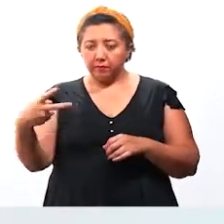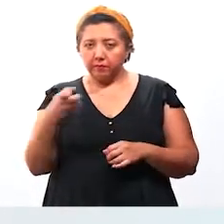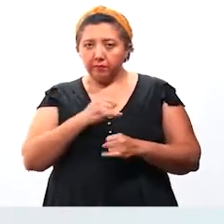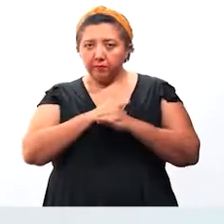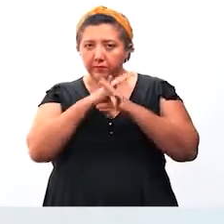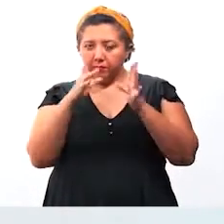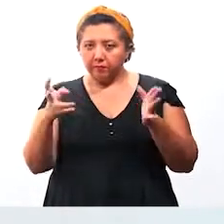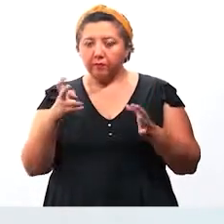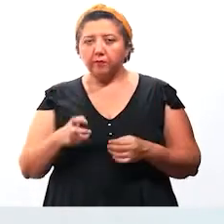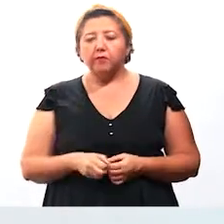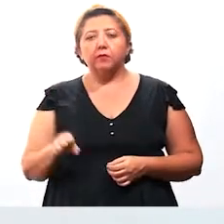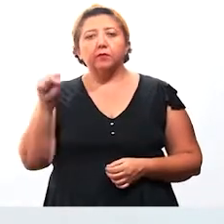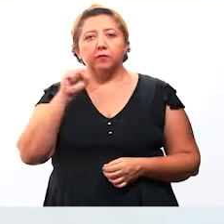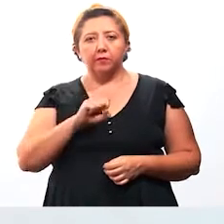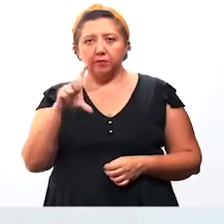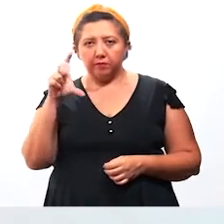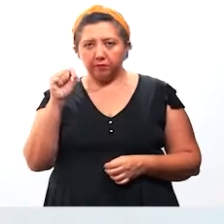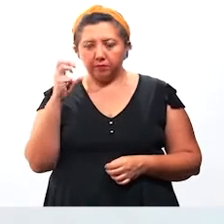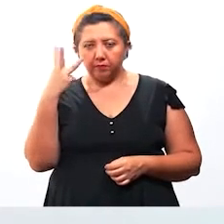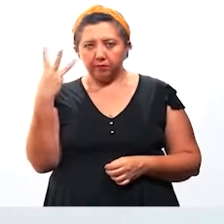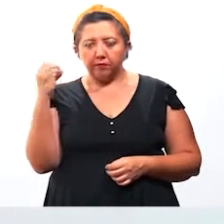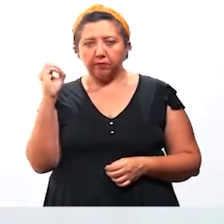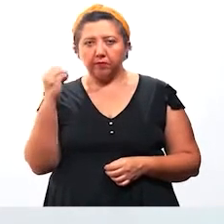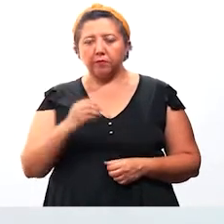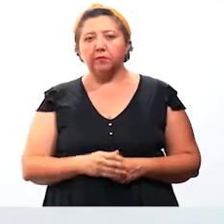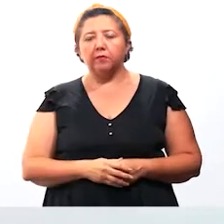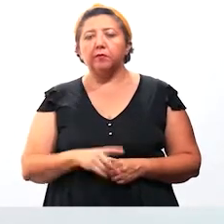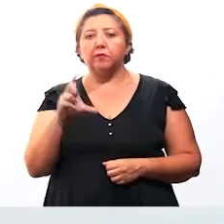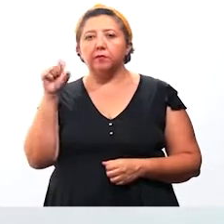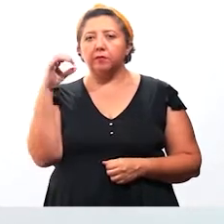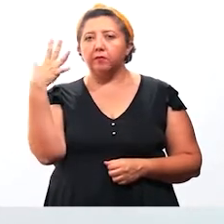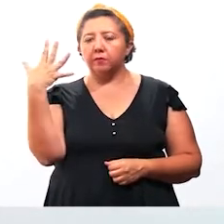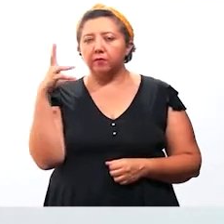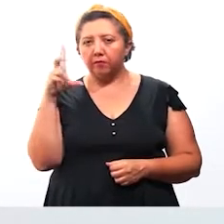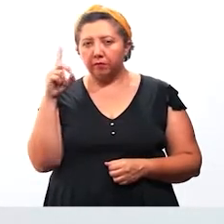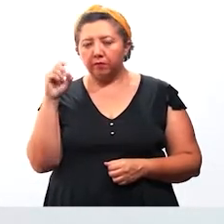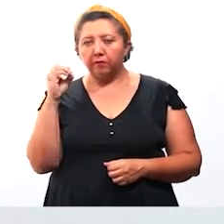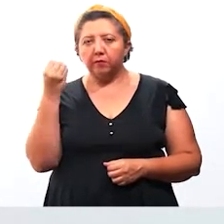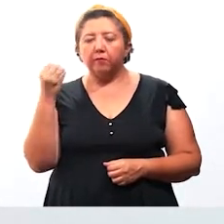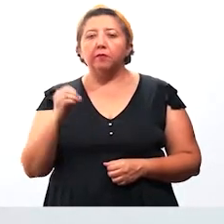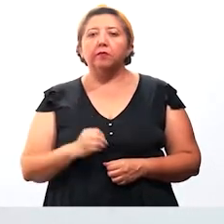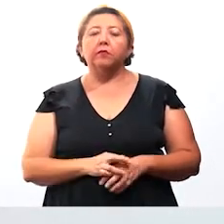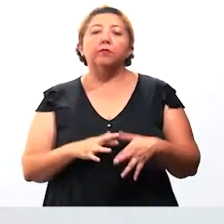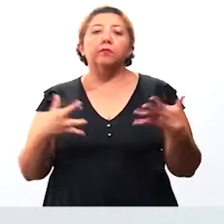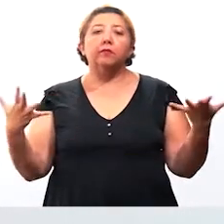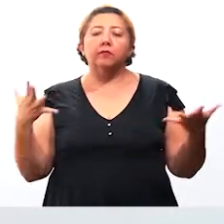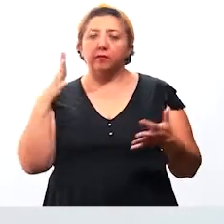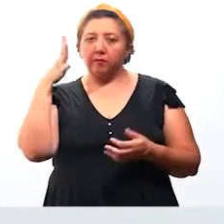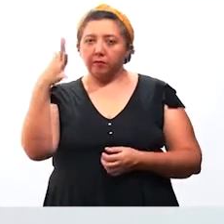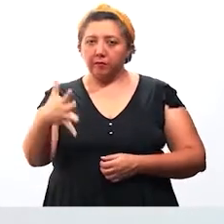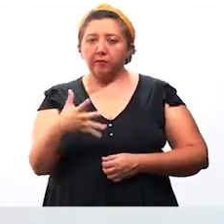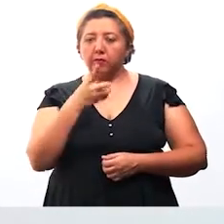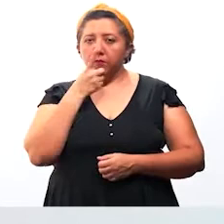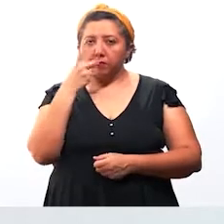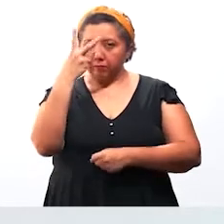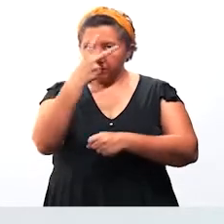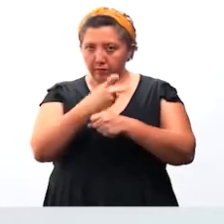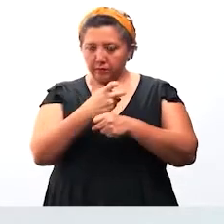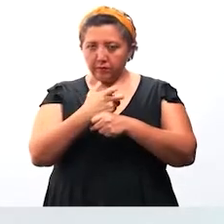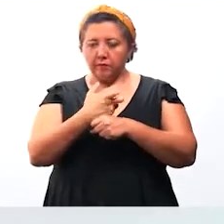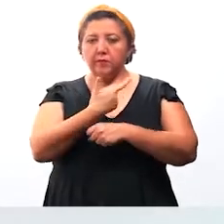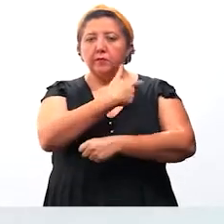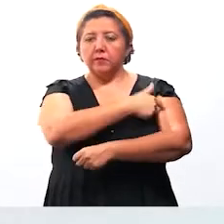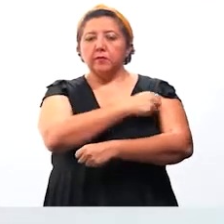Este es el parte médico de este sábado 23 de octubre. Del 25 al 30 de octubre se llevará a cabo la aplicación de